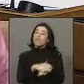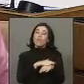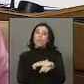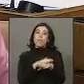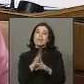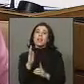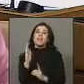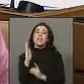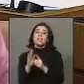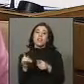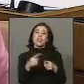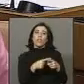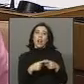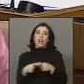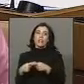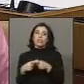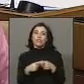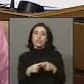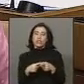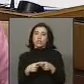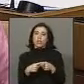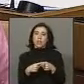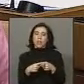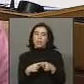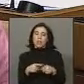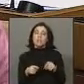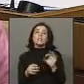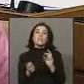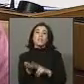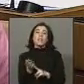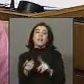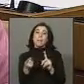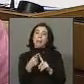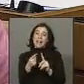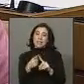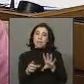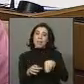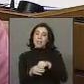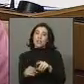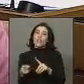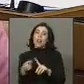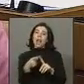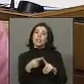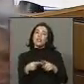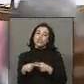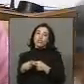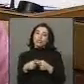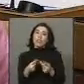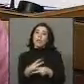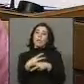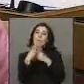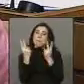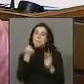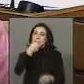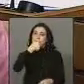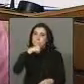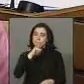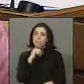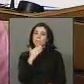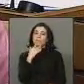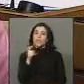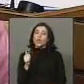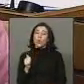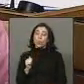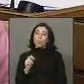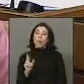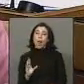nuestra sociedad, como un ente que realmente participa en él desde el ámbito público y privado, donde también cumple